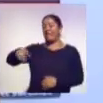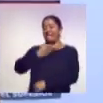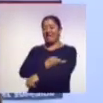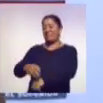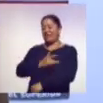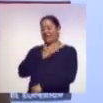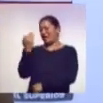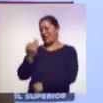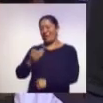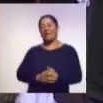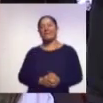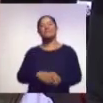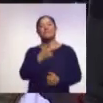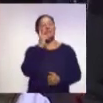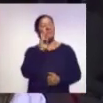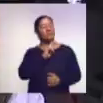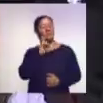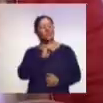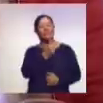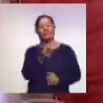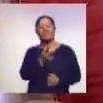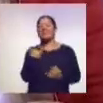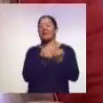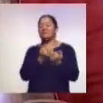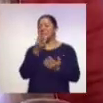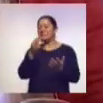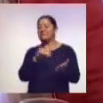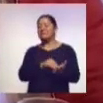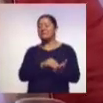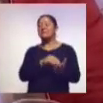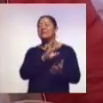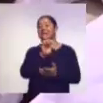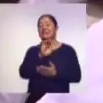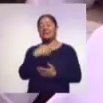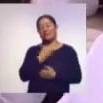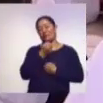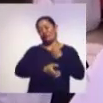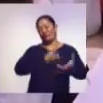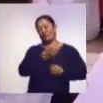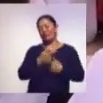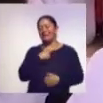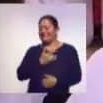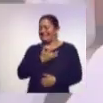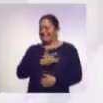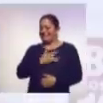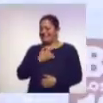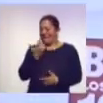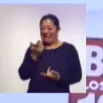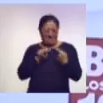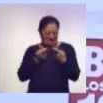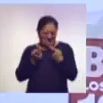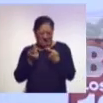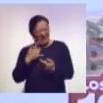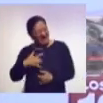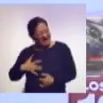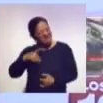Mendoza y Saray Flores agradecieron al gobernador Mena que las mujeres reciban 3.500 pesos, lo que las incentiva a prepararse aún más. El gobernador